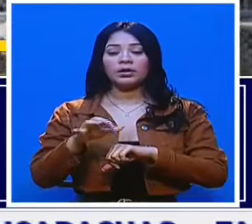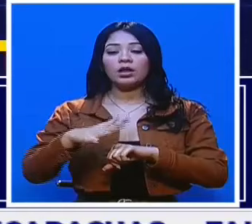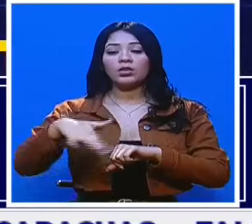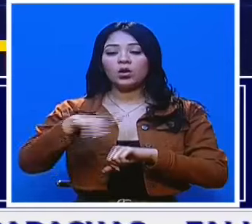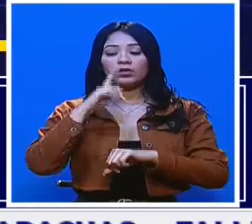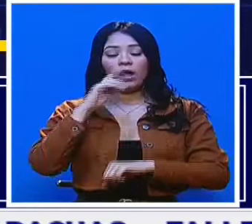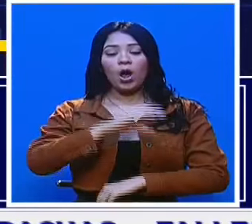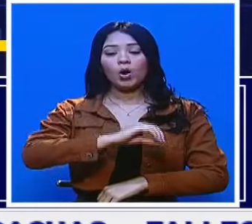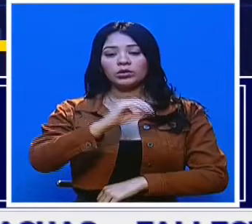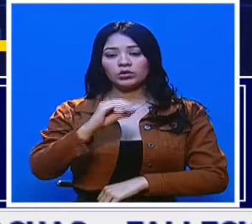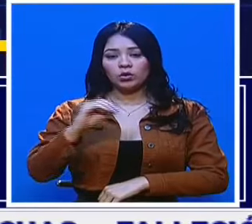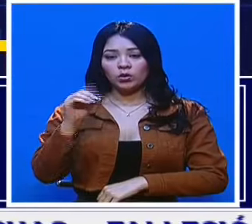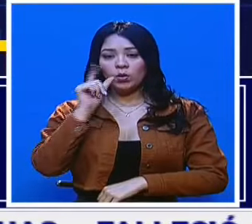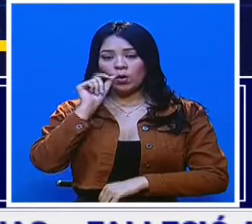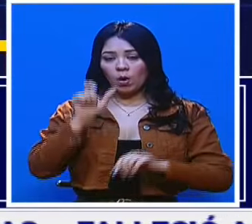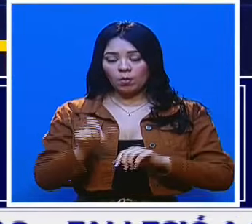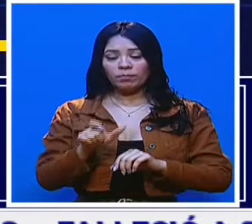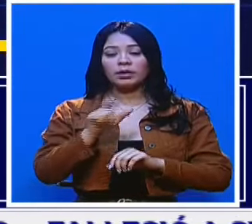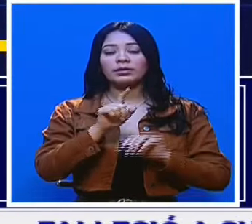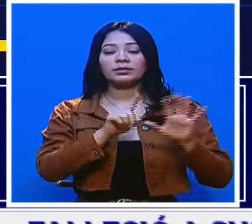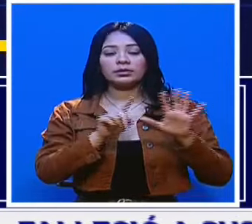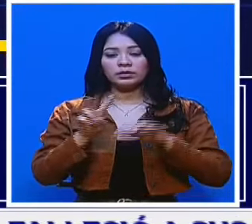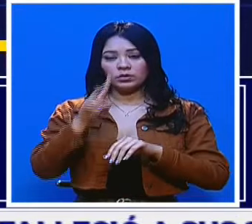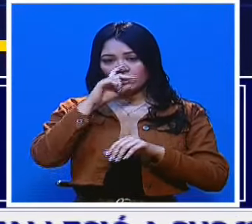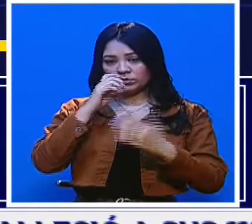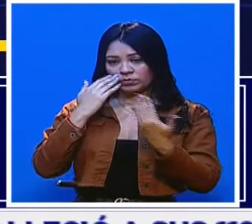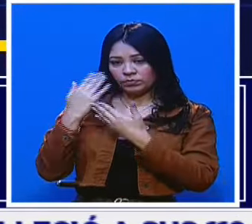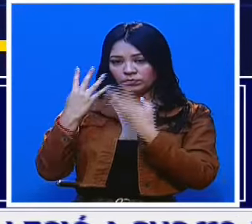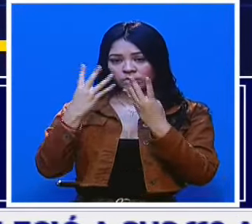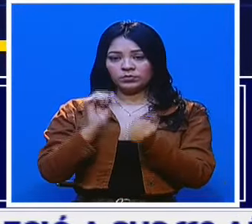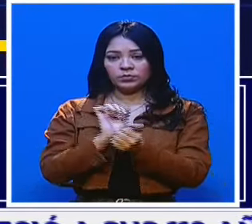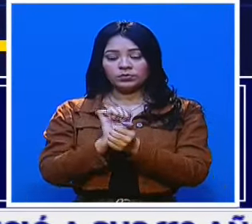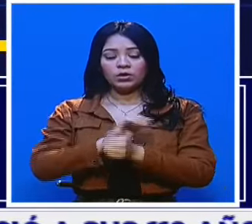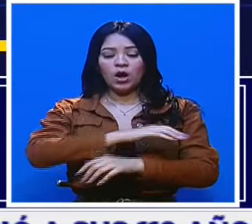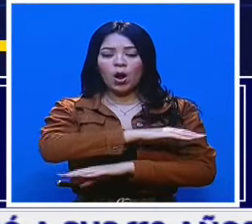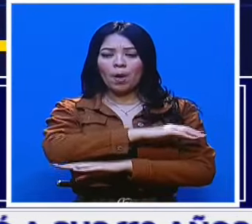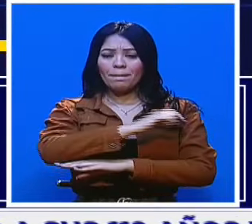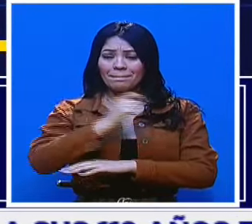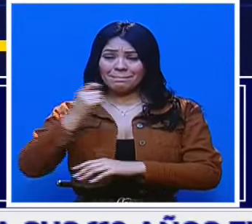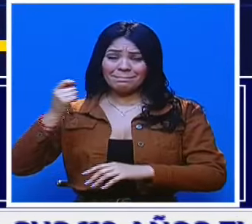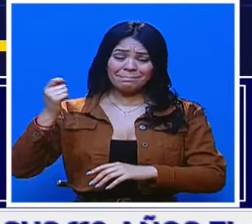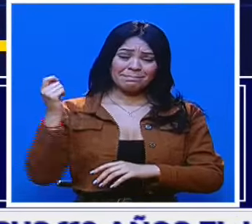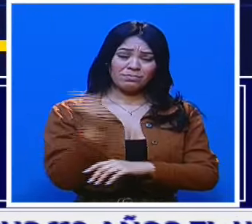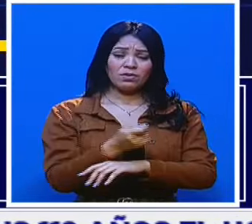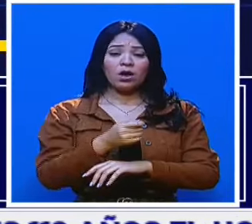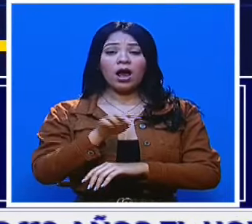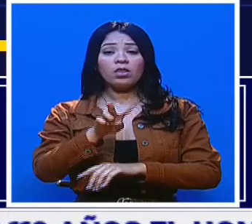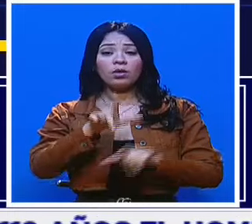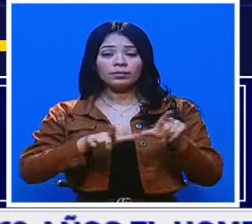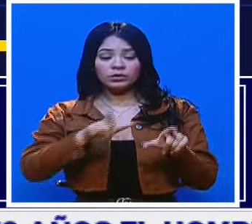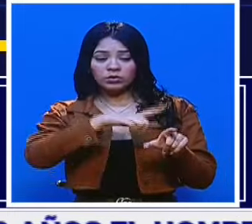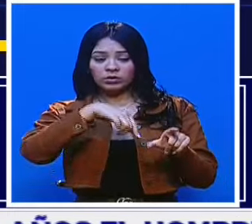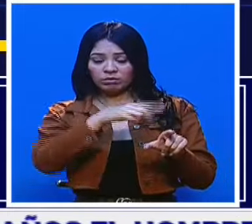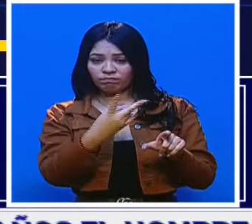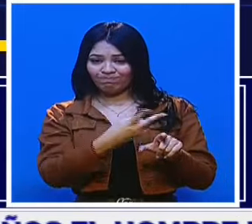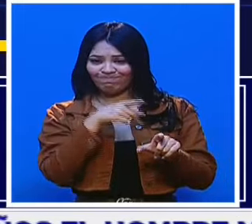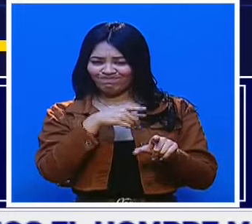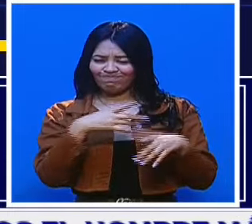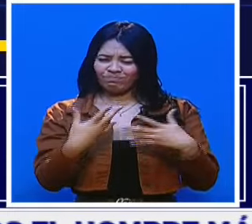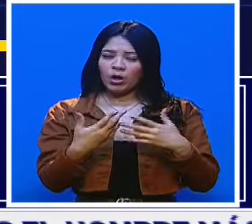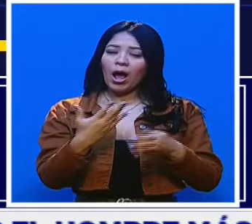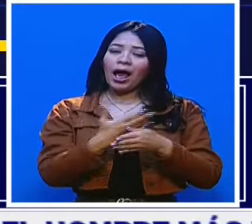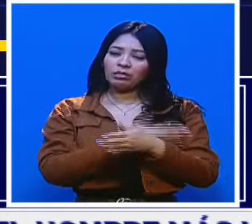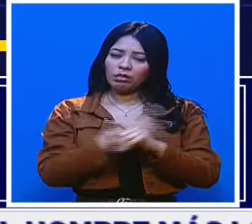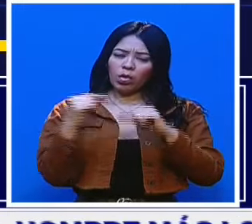Orinoco el hombre de 62 años de edad con un machete atacó a las dos personas luego de una acalorada